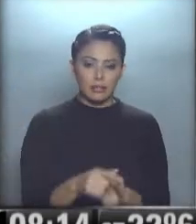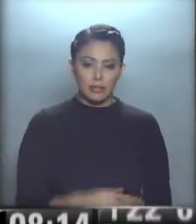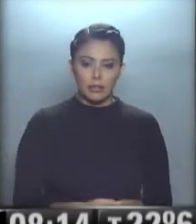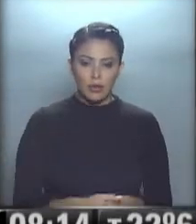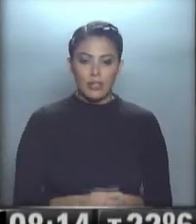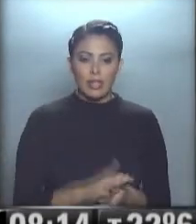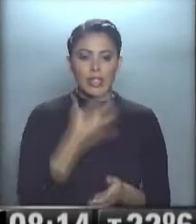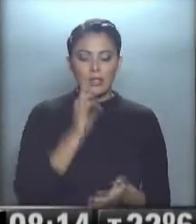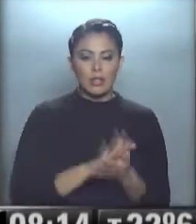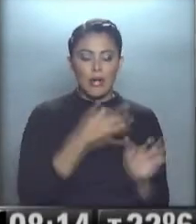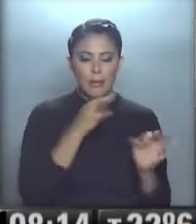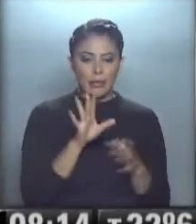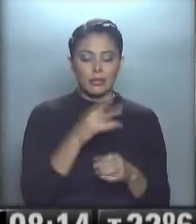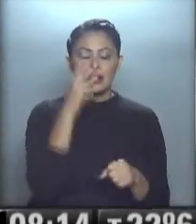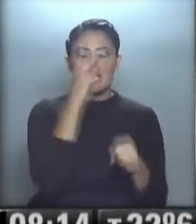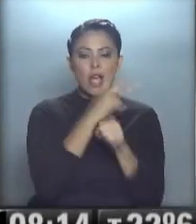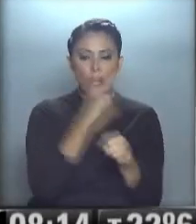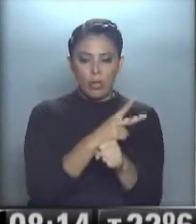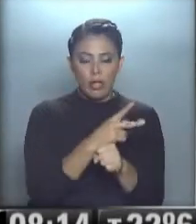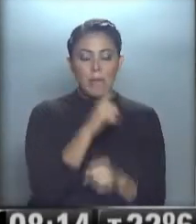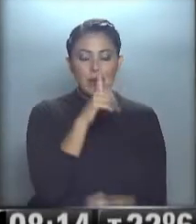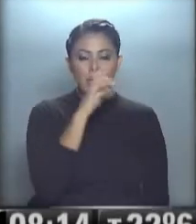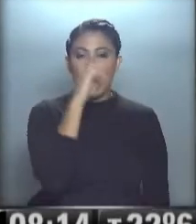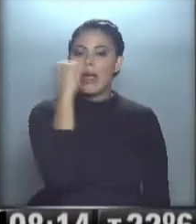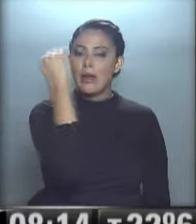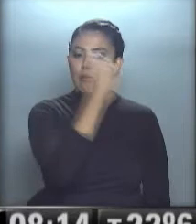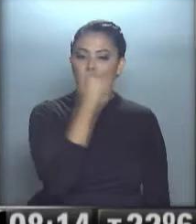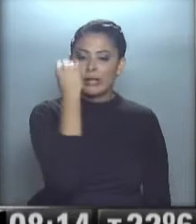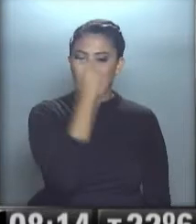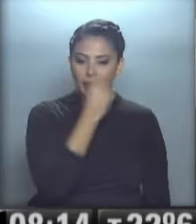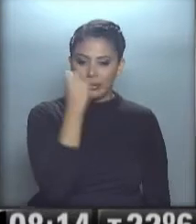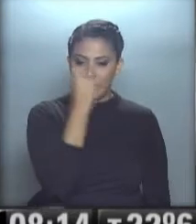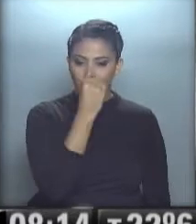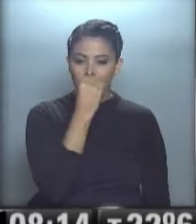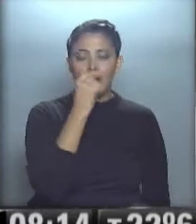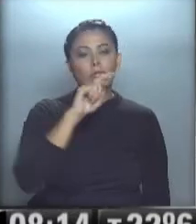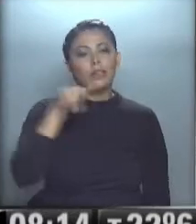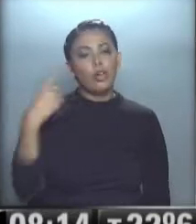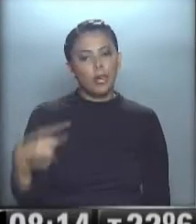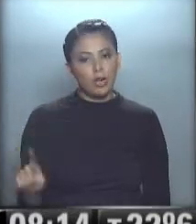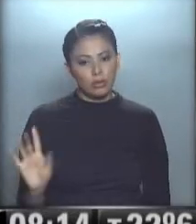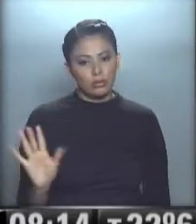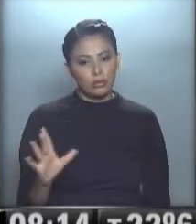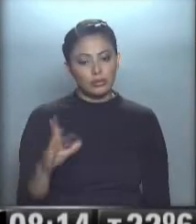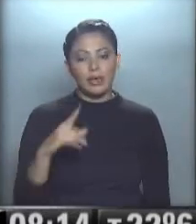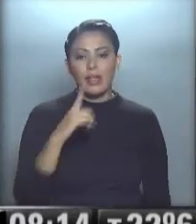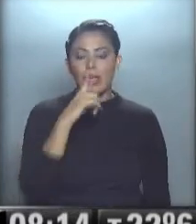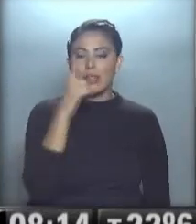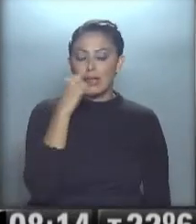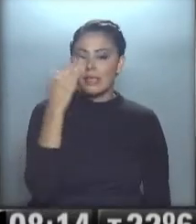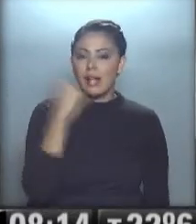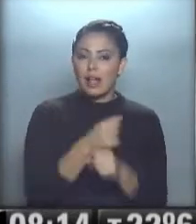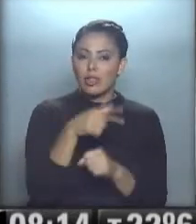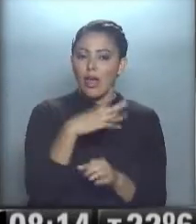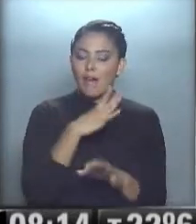En segundo lugar, creo que es muy importante también otras cuestiones que no trascienden en estos días, pero